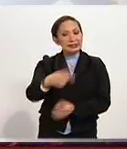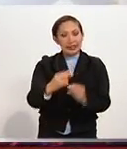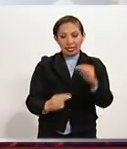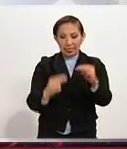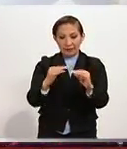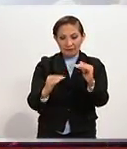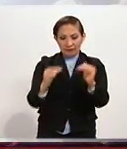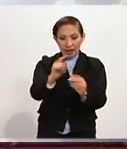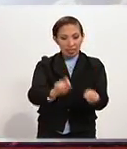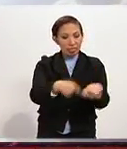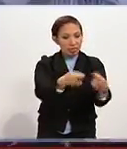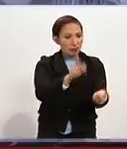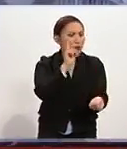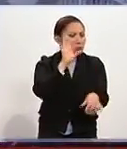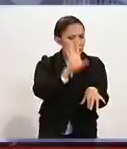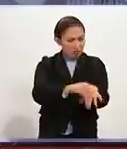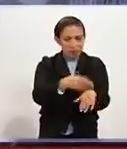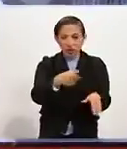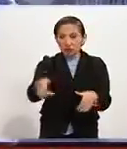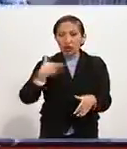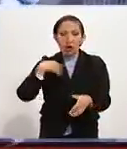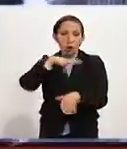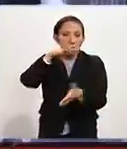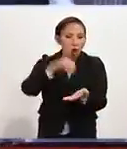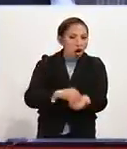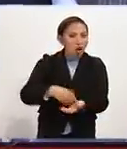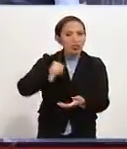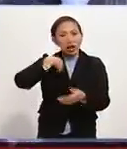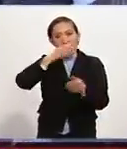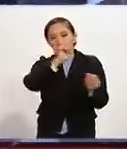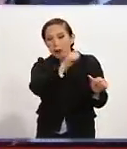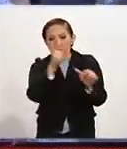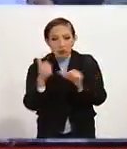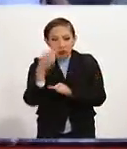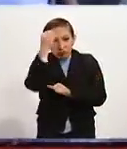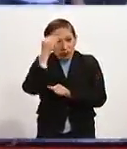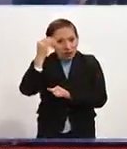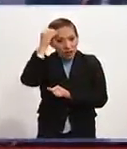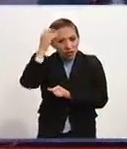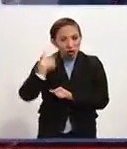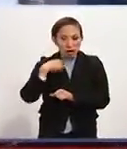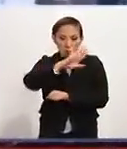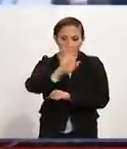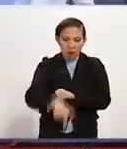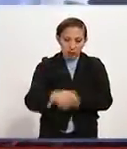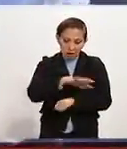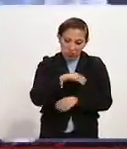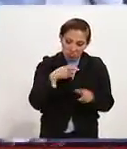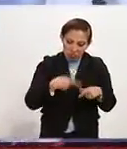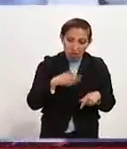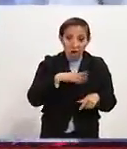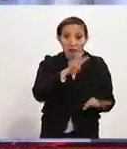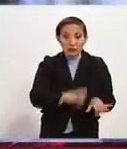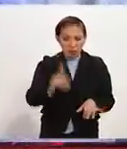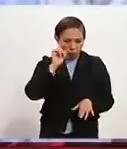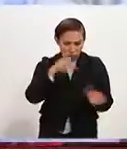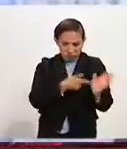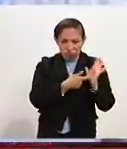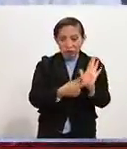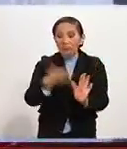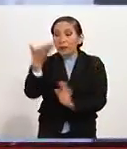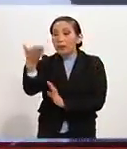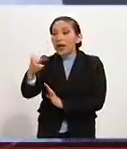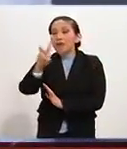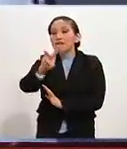les va a permitir a las mujeres presidir bodas, bautizos y funerales. El Papa recibió la petición de 900 mujeres y aseguró que va a pedir